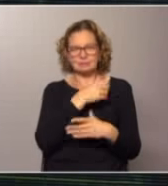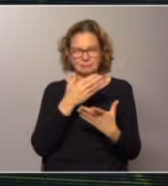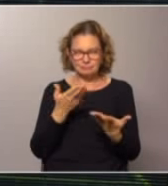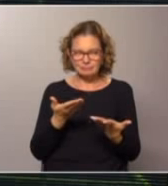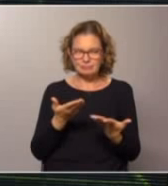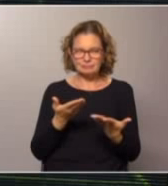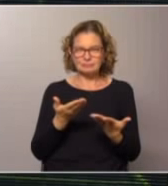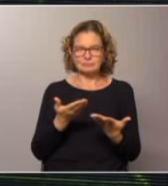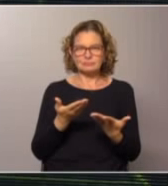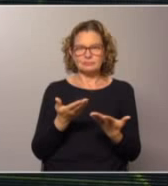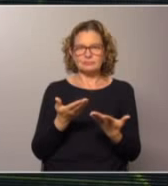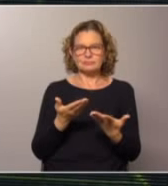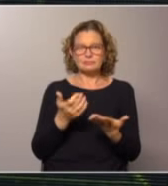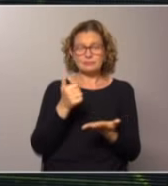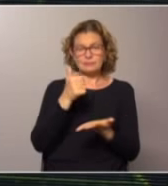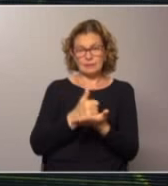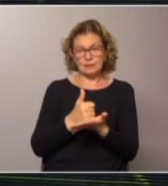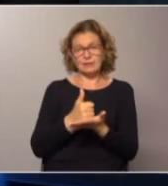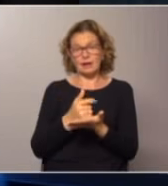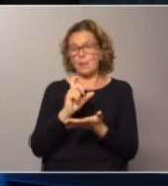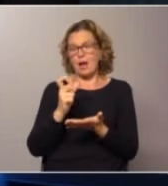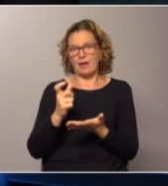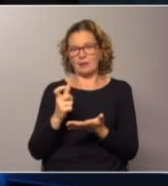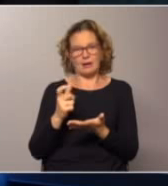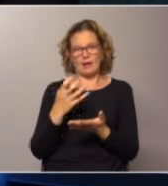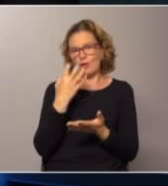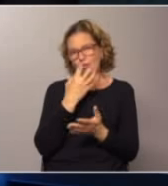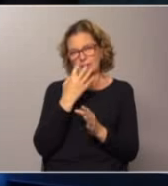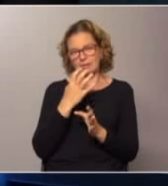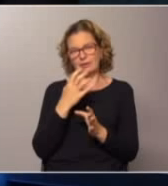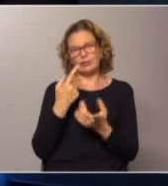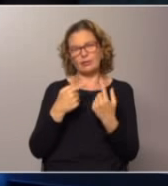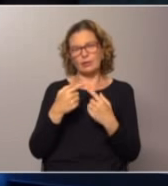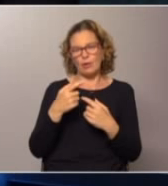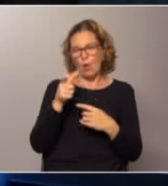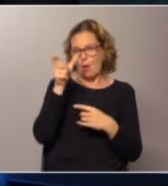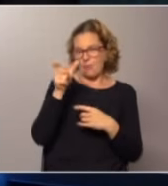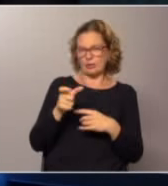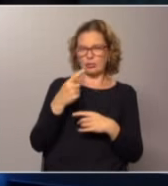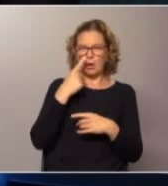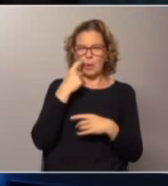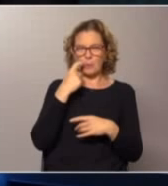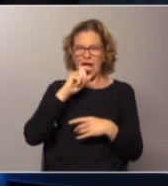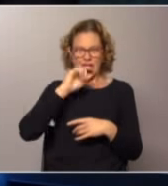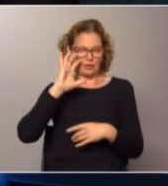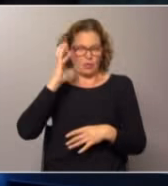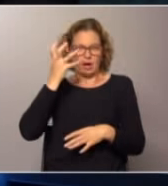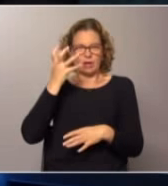recorrieron el planeta siguen estado estando instaladas entonces un tipo agresivo enojado con esa